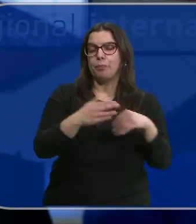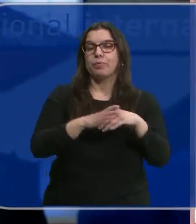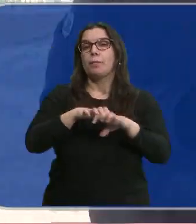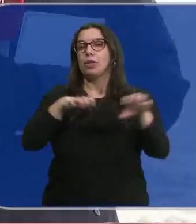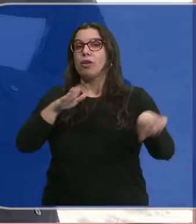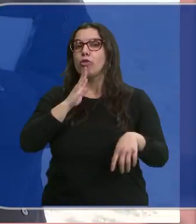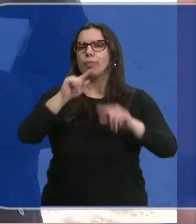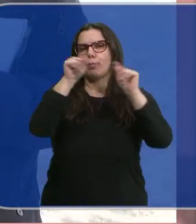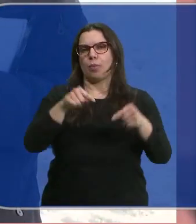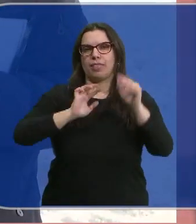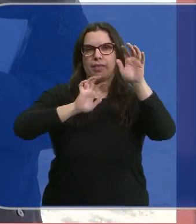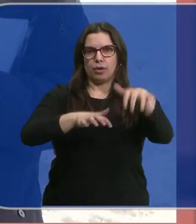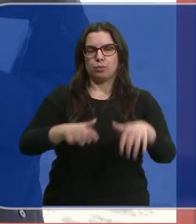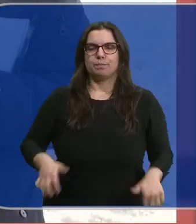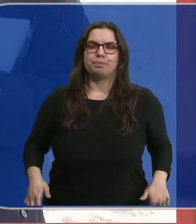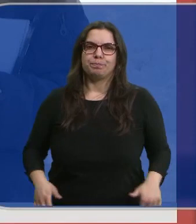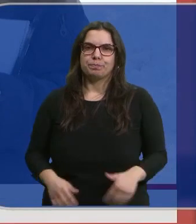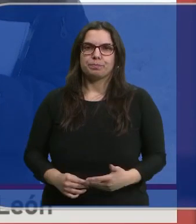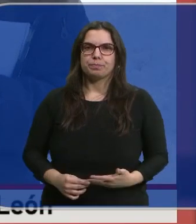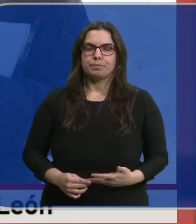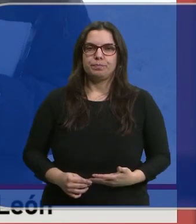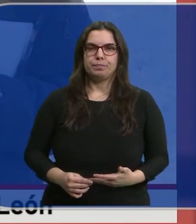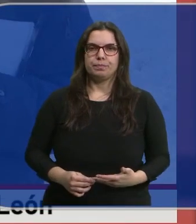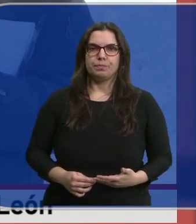la mayoría en la provincia de León. Andrés Berlanga.